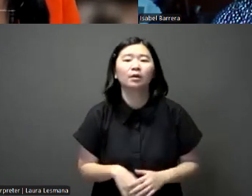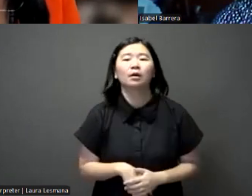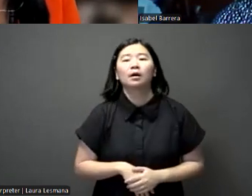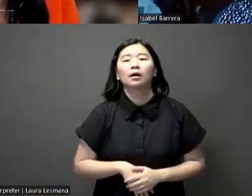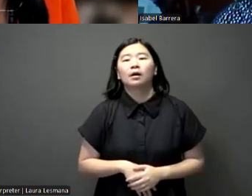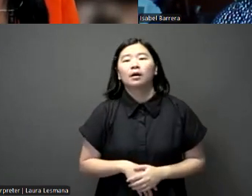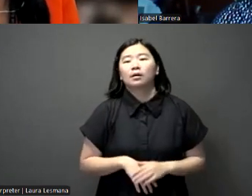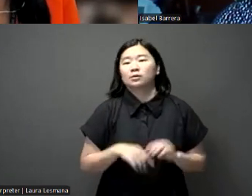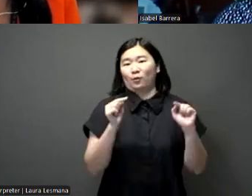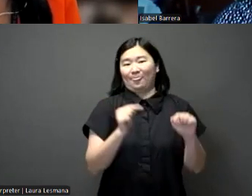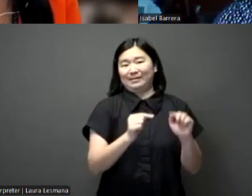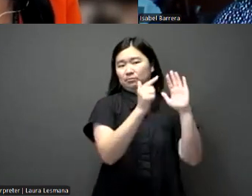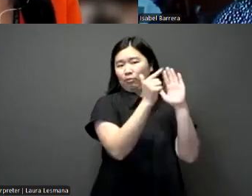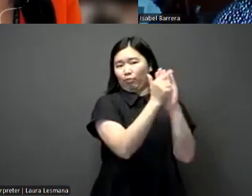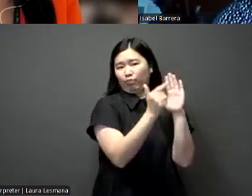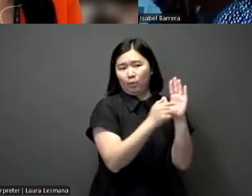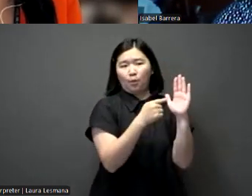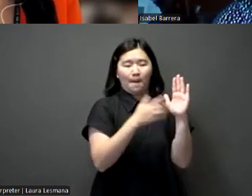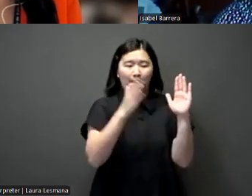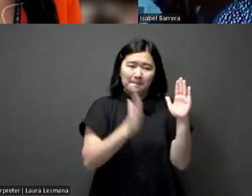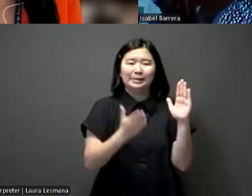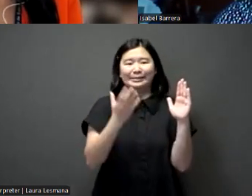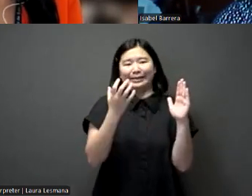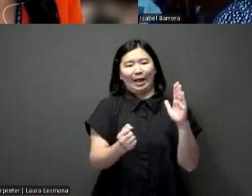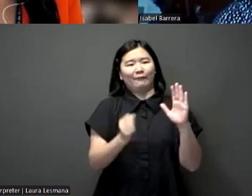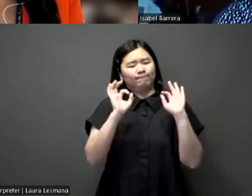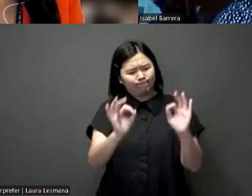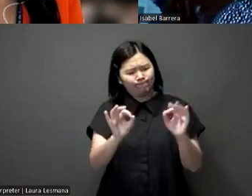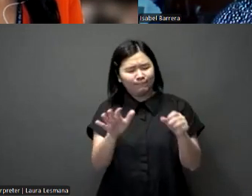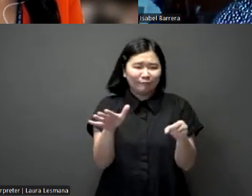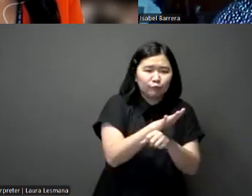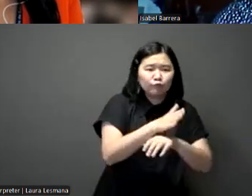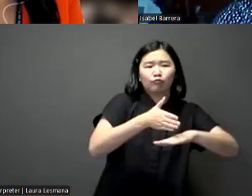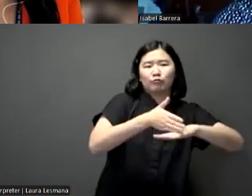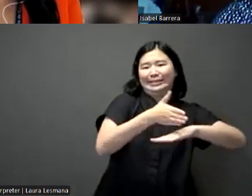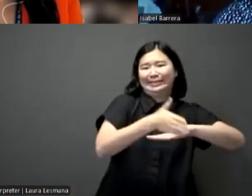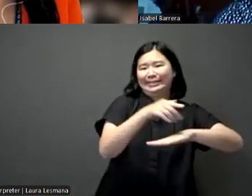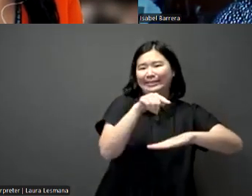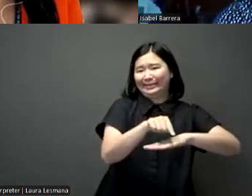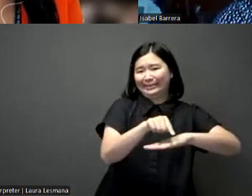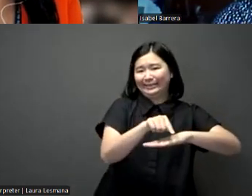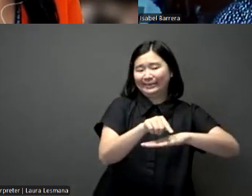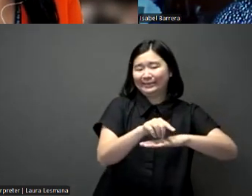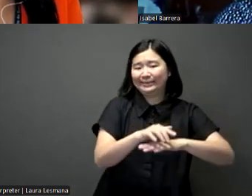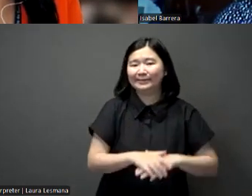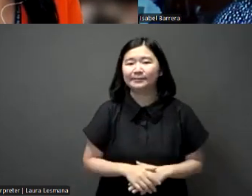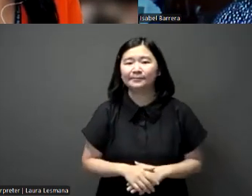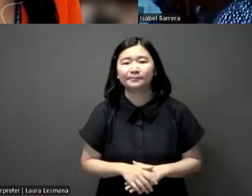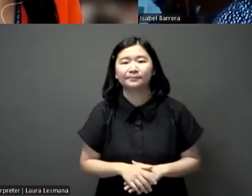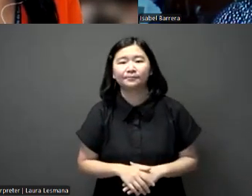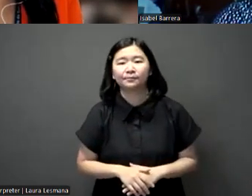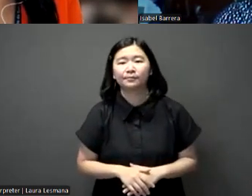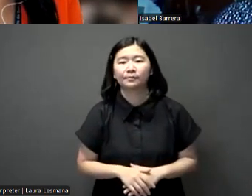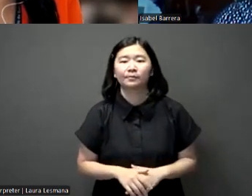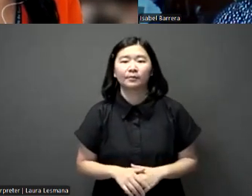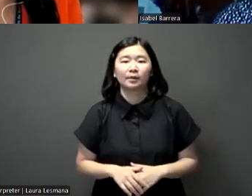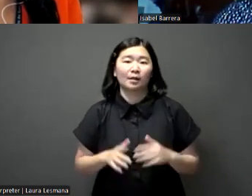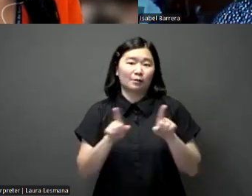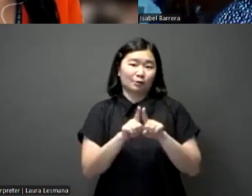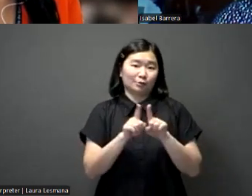Thank you so much, Dr. Pereira and Dr. Saboya, for those answers. Gracias a la doctora Saboya y doctora